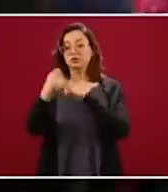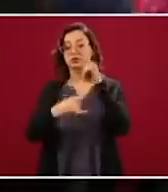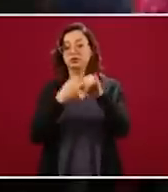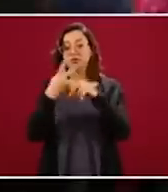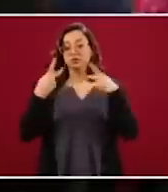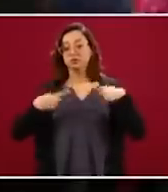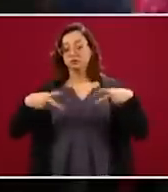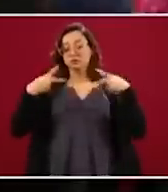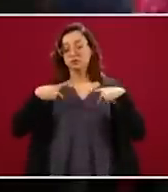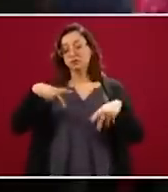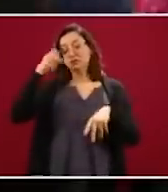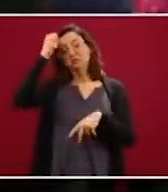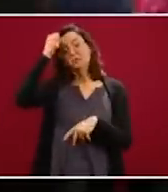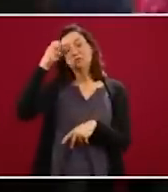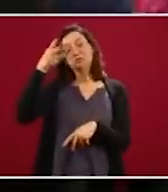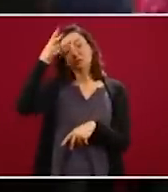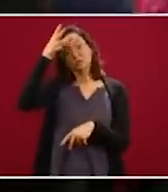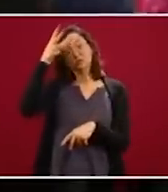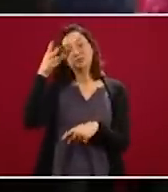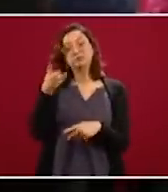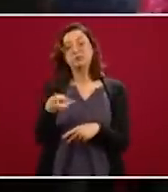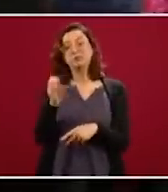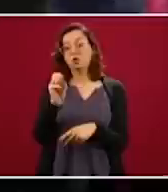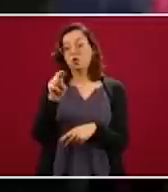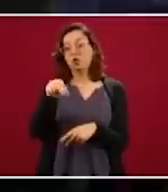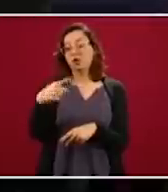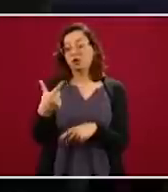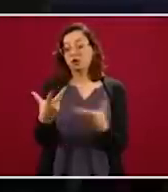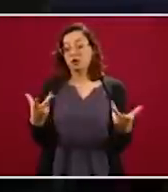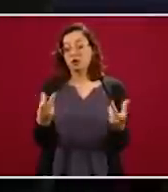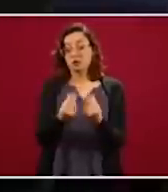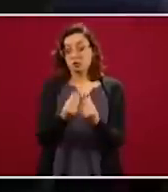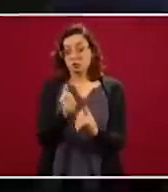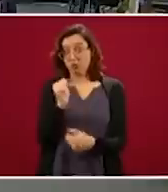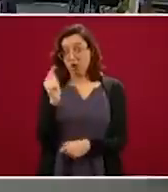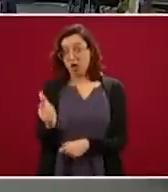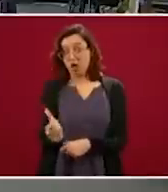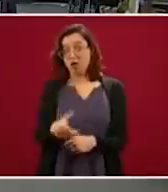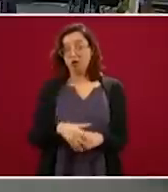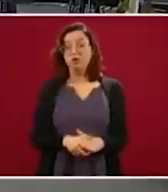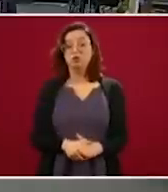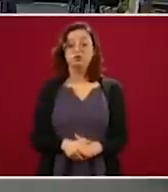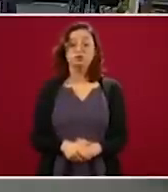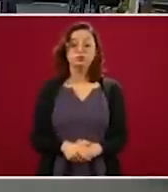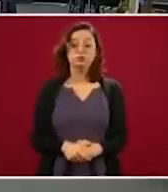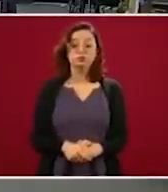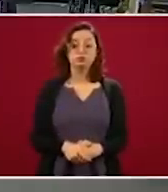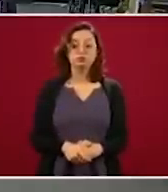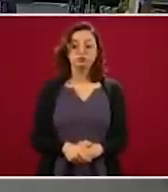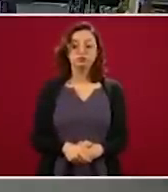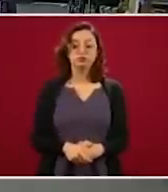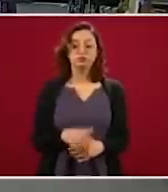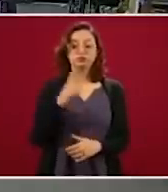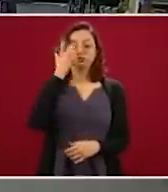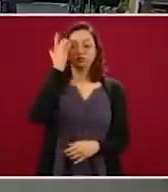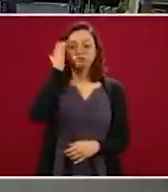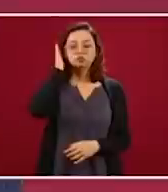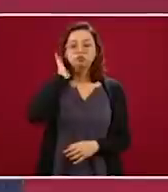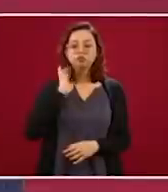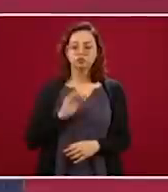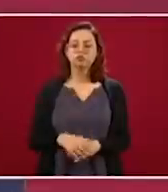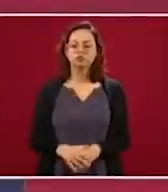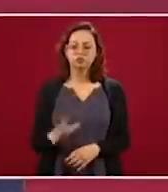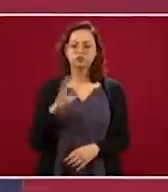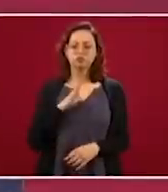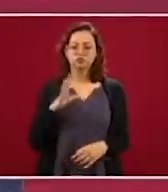Down y si está participando con las ONGs? Es todo. Sí, sé que hay acciones y